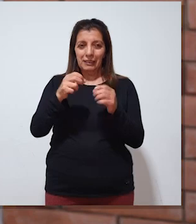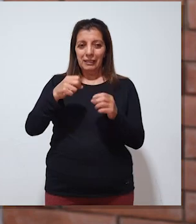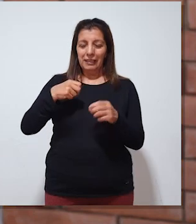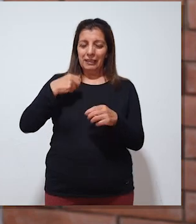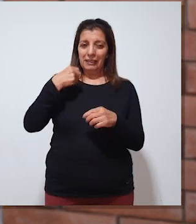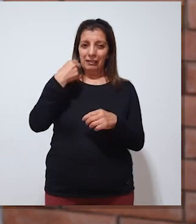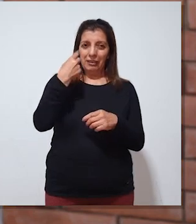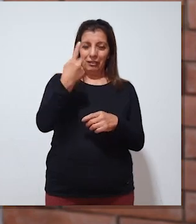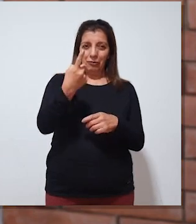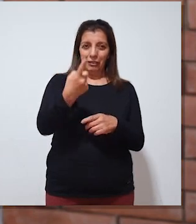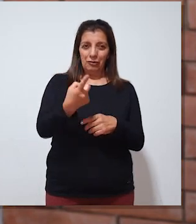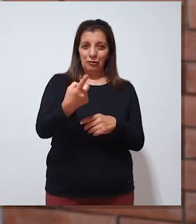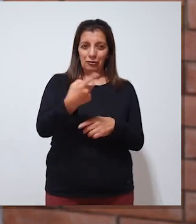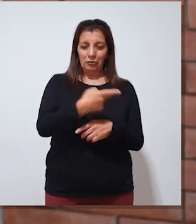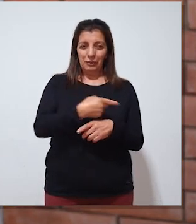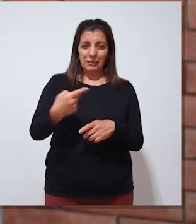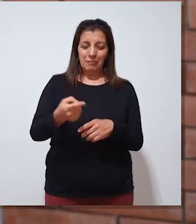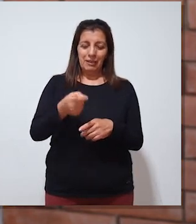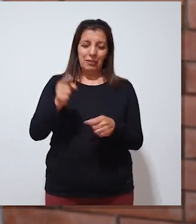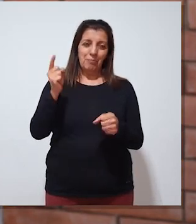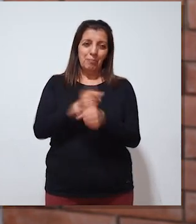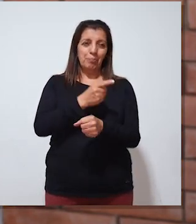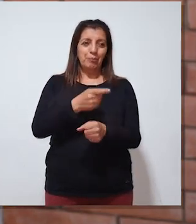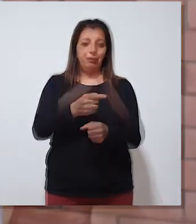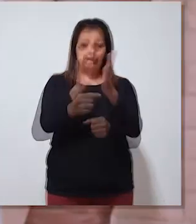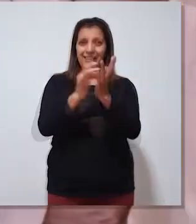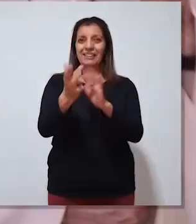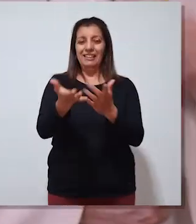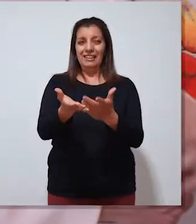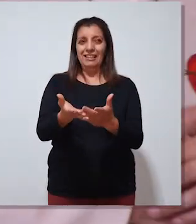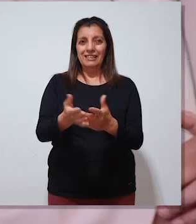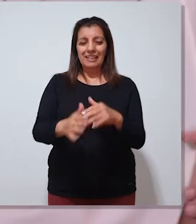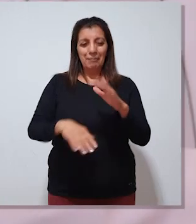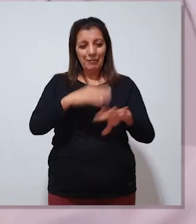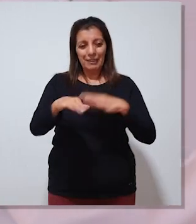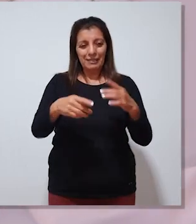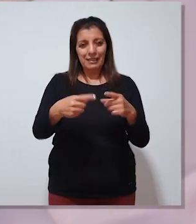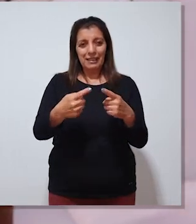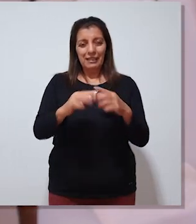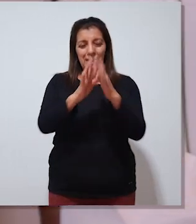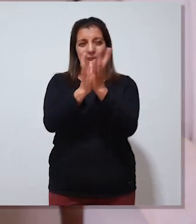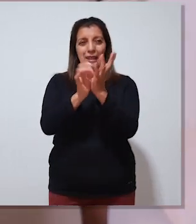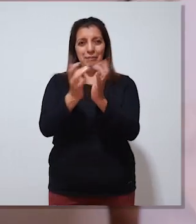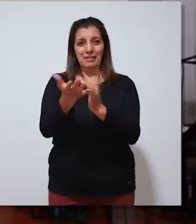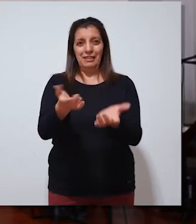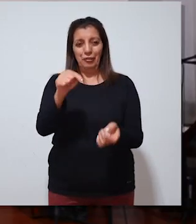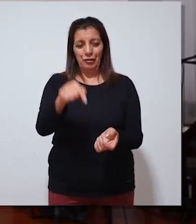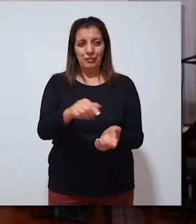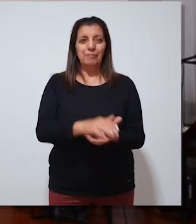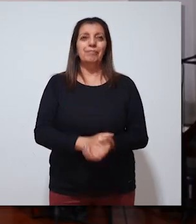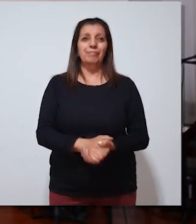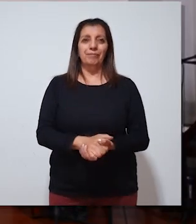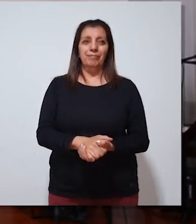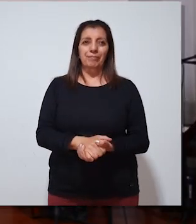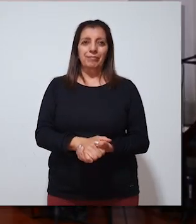confesarse y recen por las intenciones del Santo Padre. Y ahora, queridos hermanos,